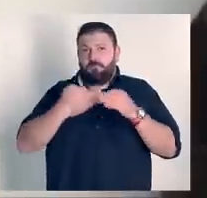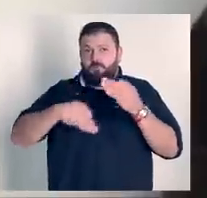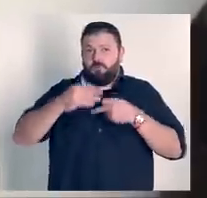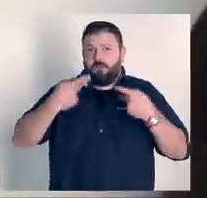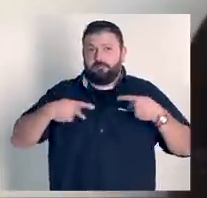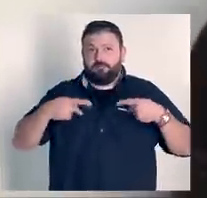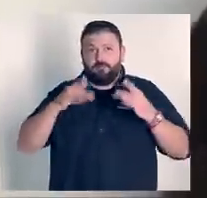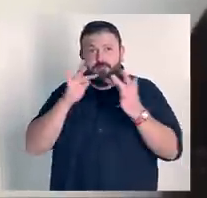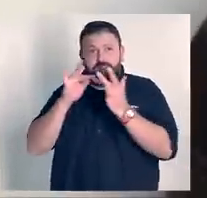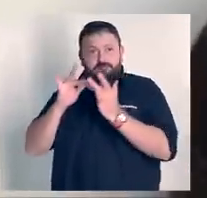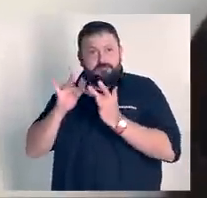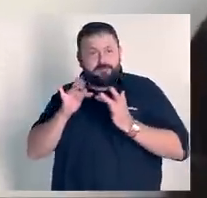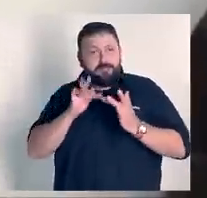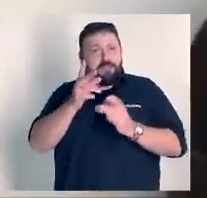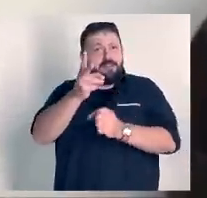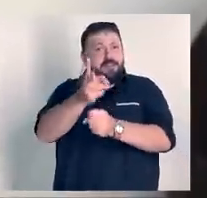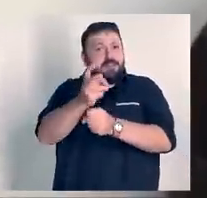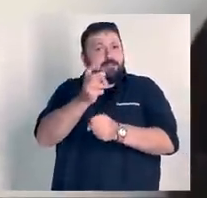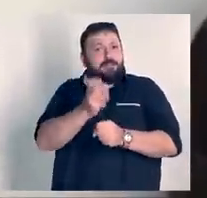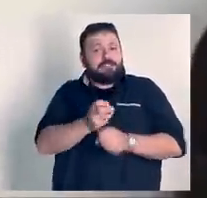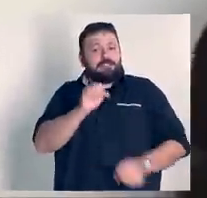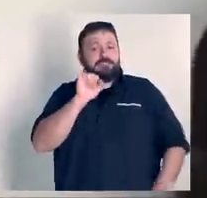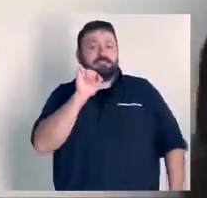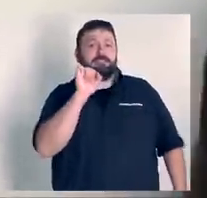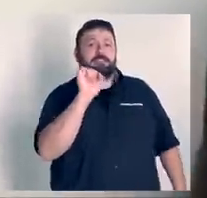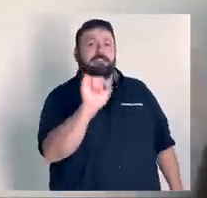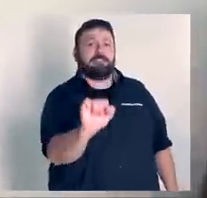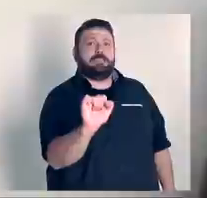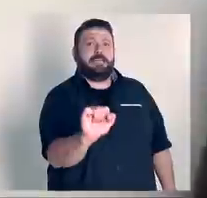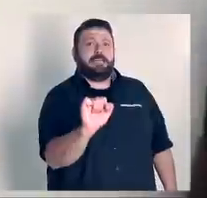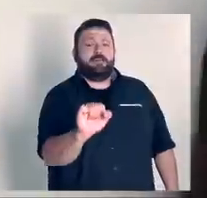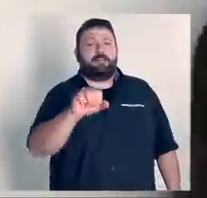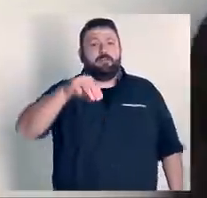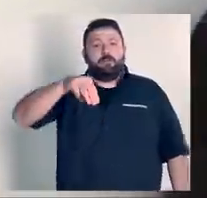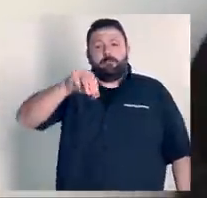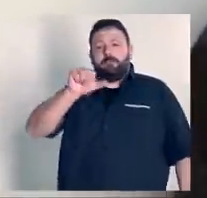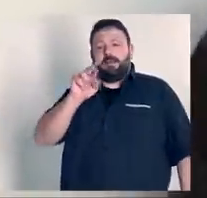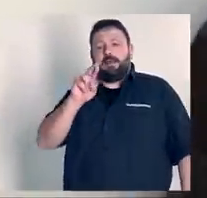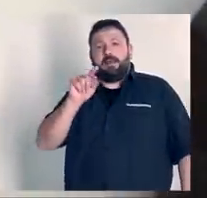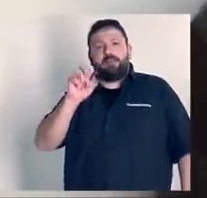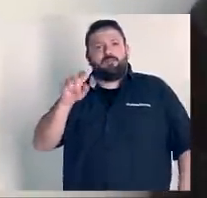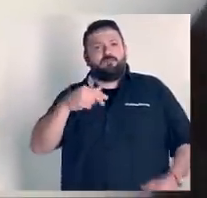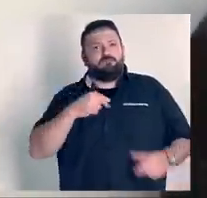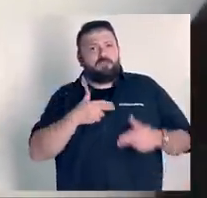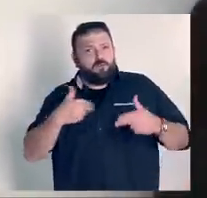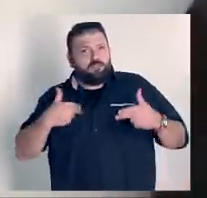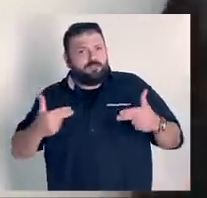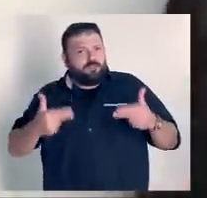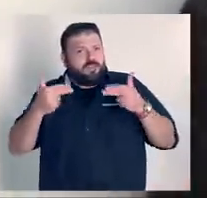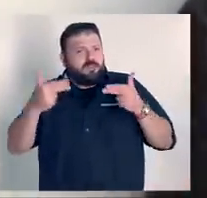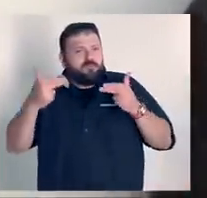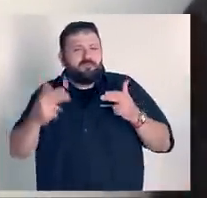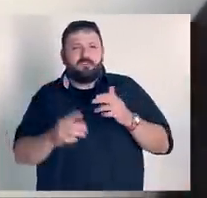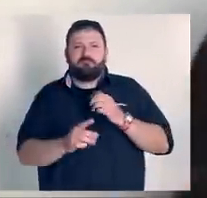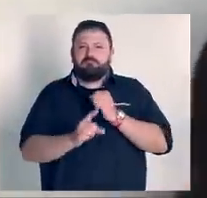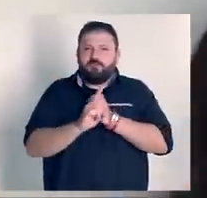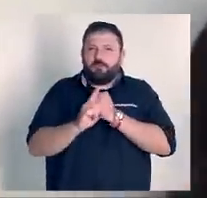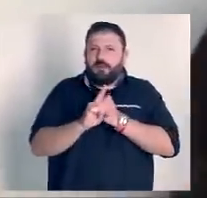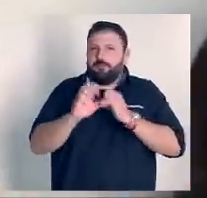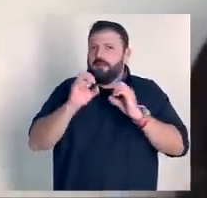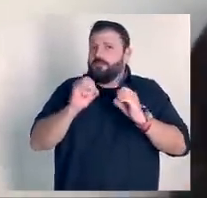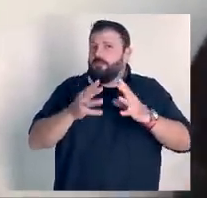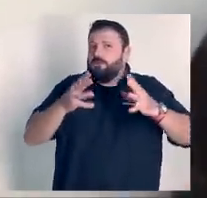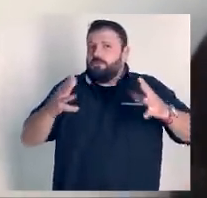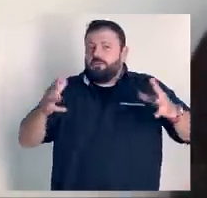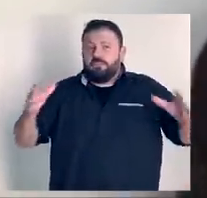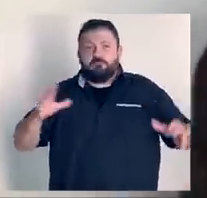invitarlos. Este sábado tendremos nuestro maratón de negocio o crisis o creces, que ha sido algo increíble la respuesta y